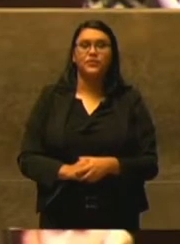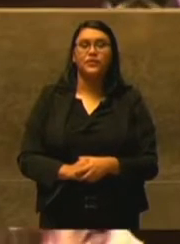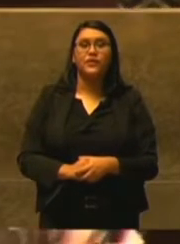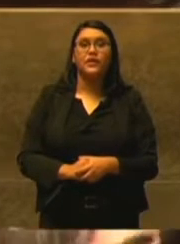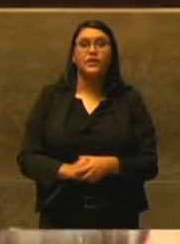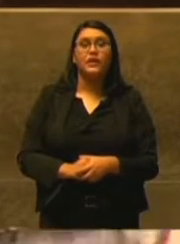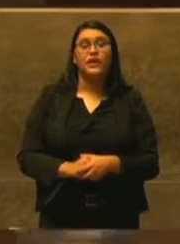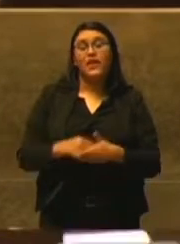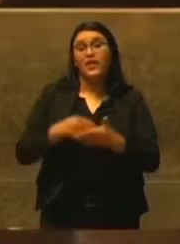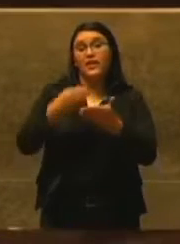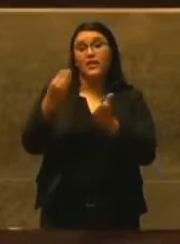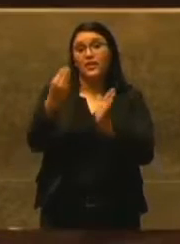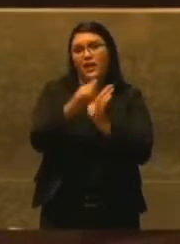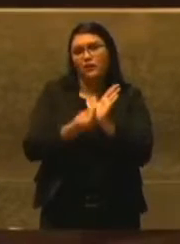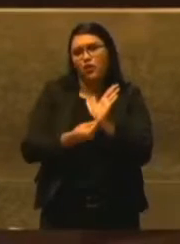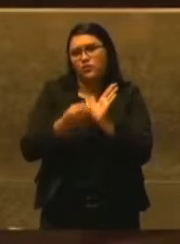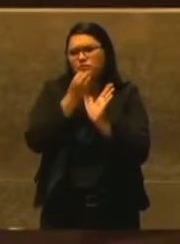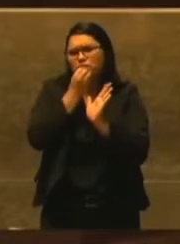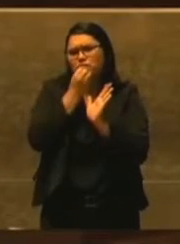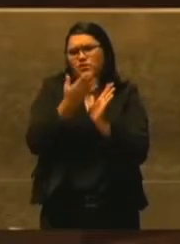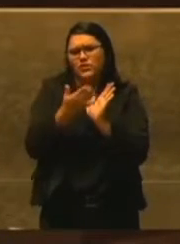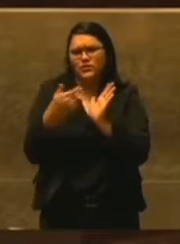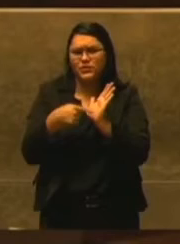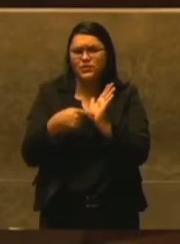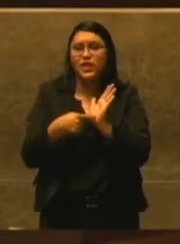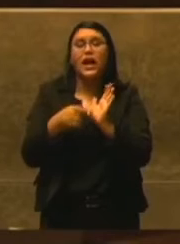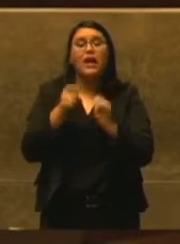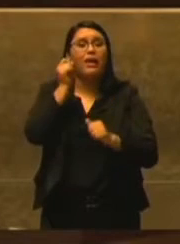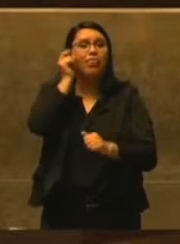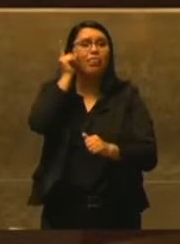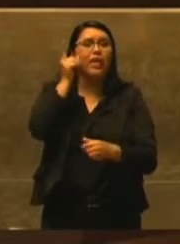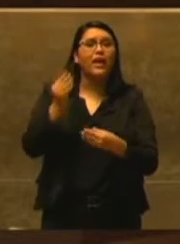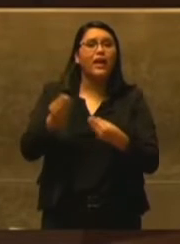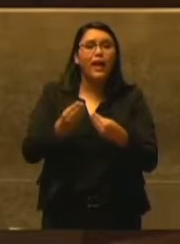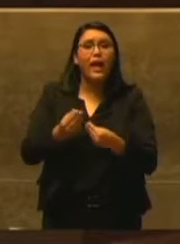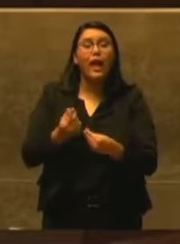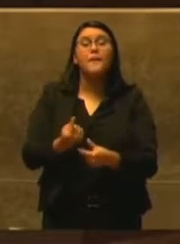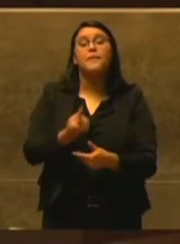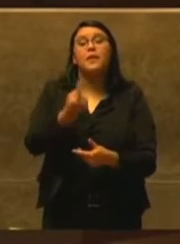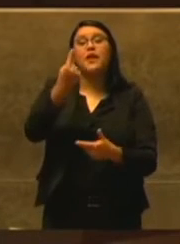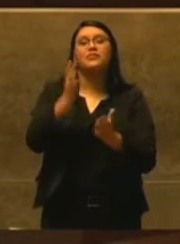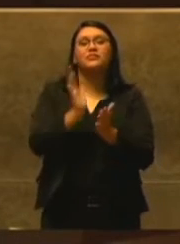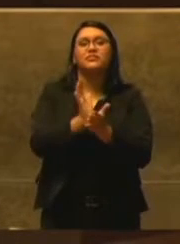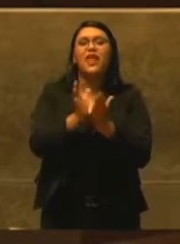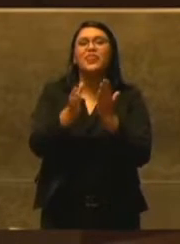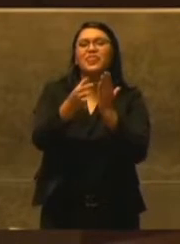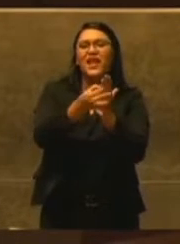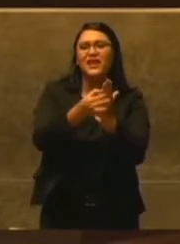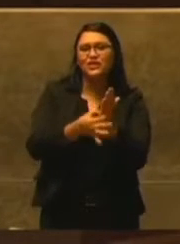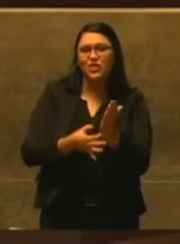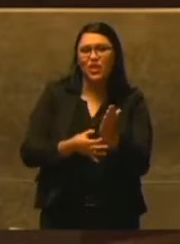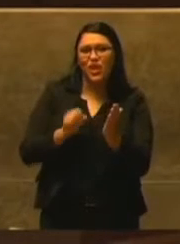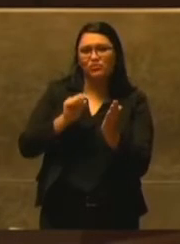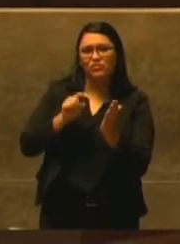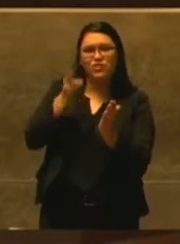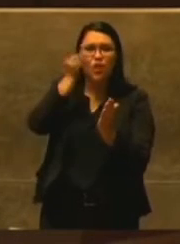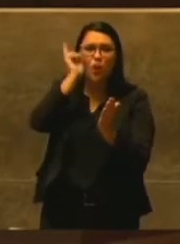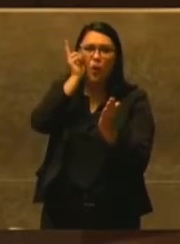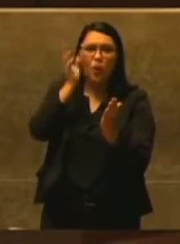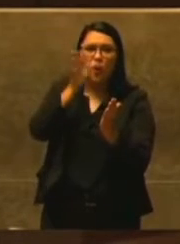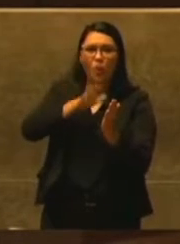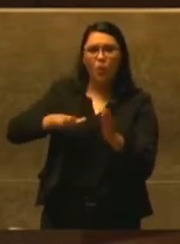algo maravilloso, con la idea de que se convierta y se convirtió en el primer diccionario en vía